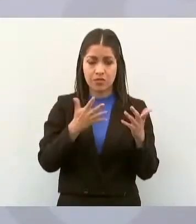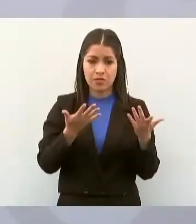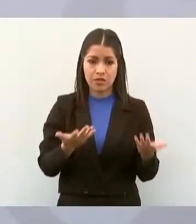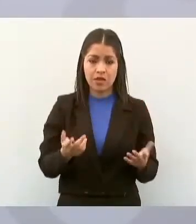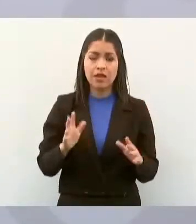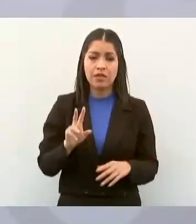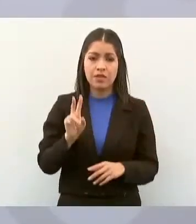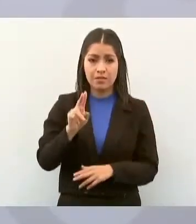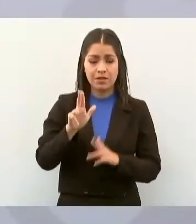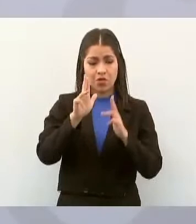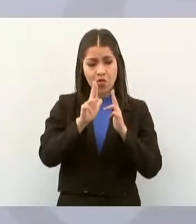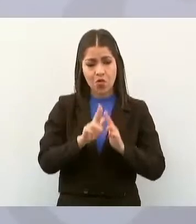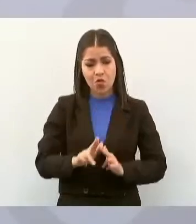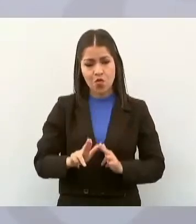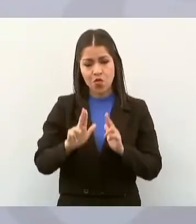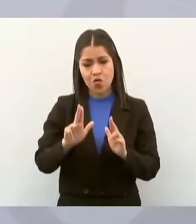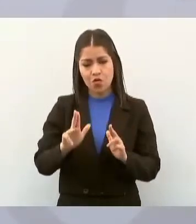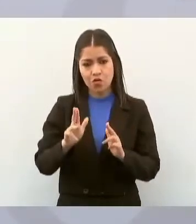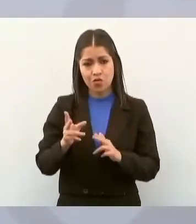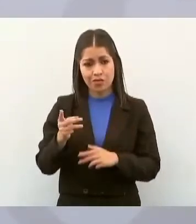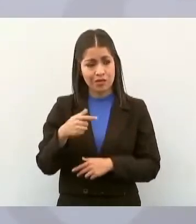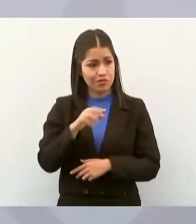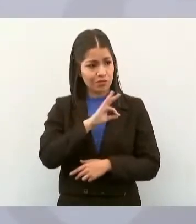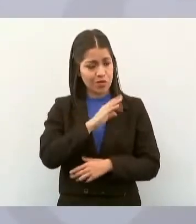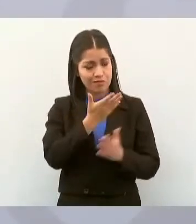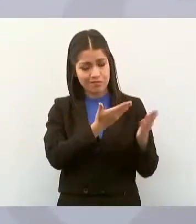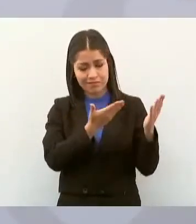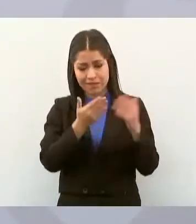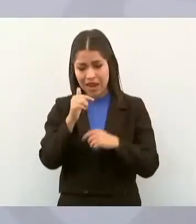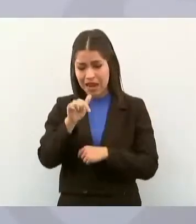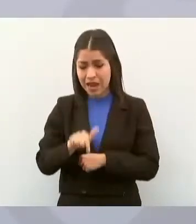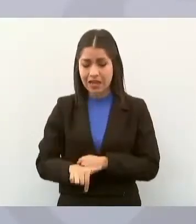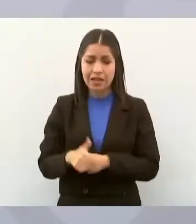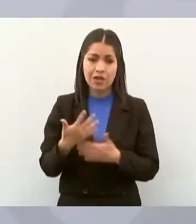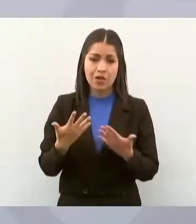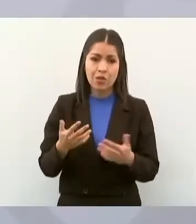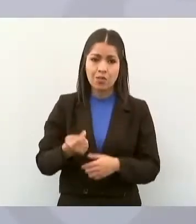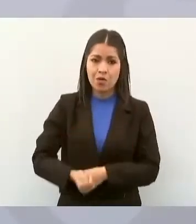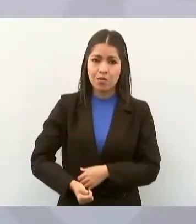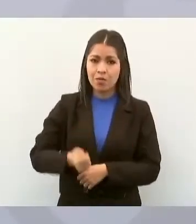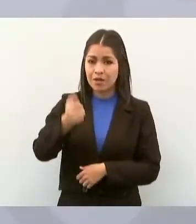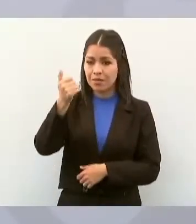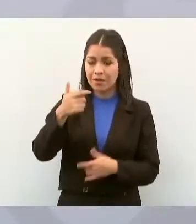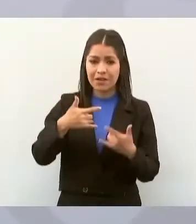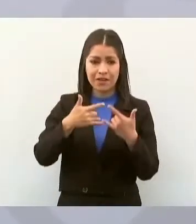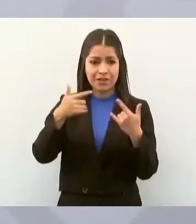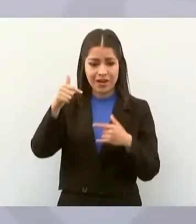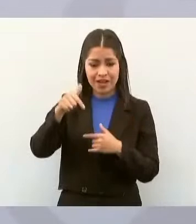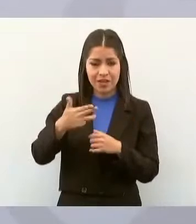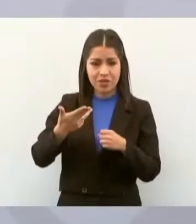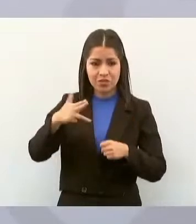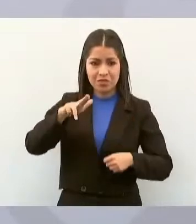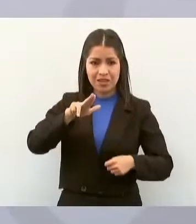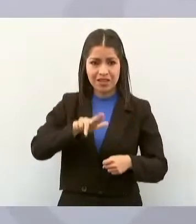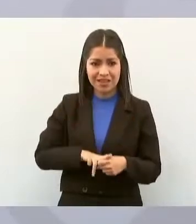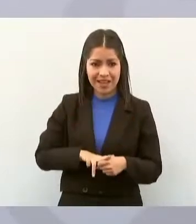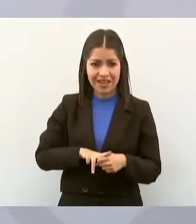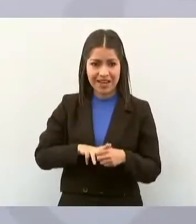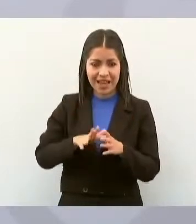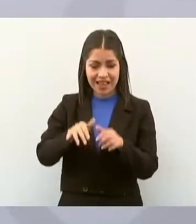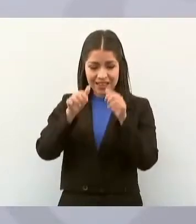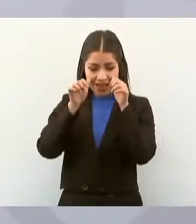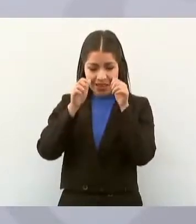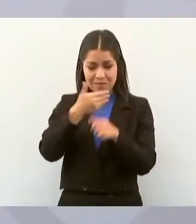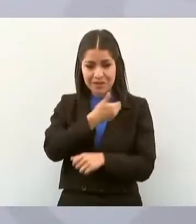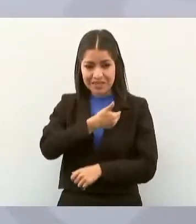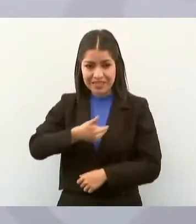Es un honor tenerlo en casa, siendo la primera vez en la historia de este hospital en recibir a un